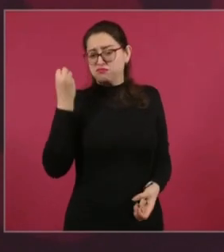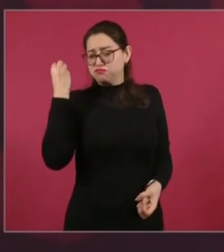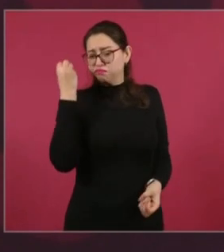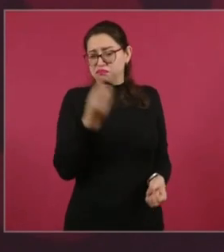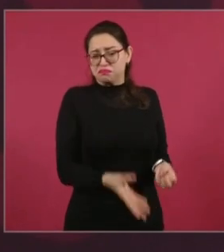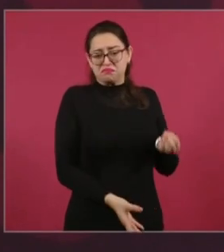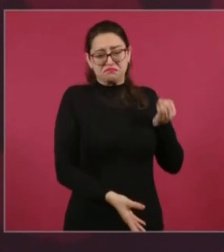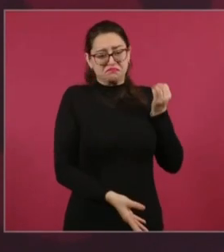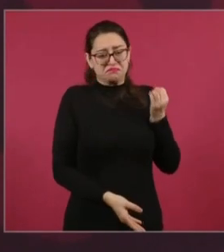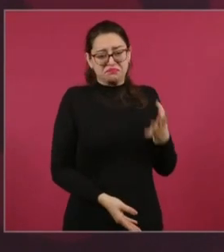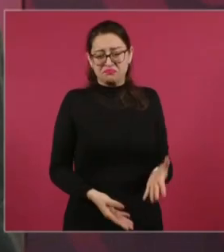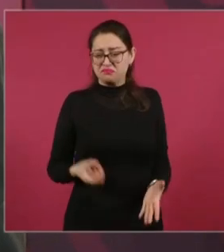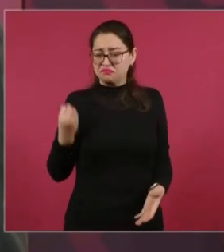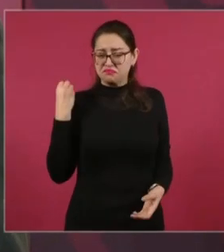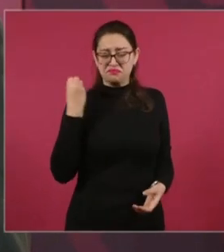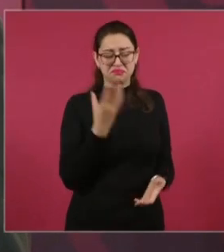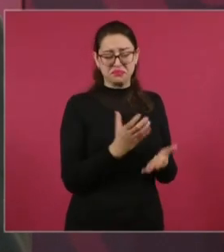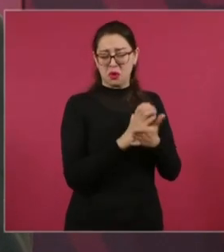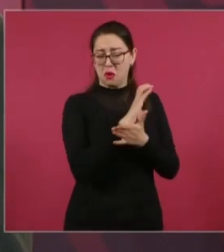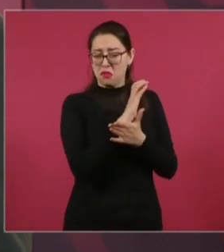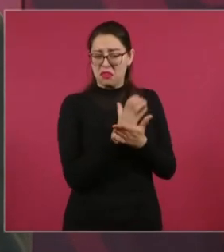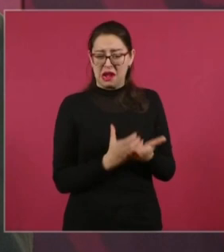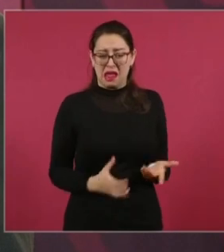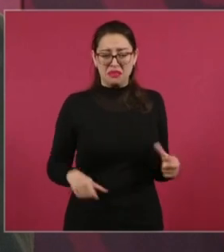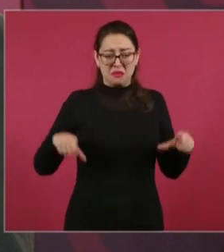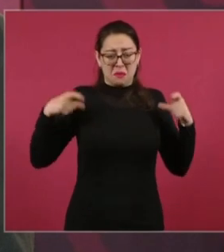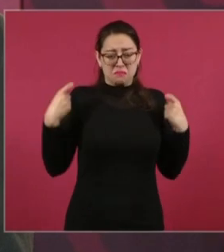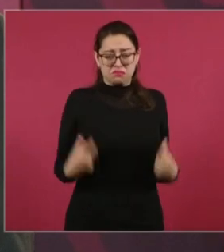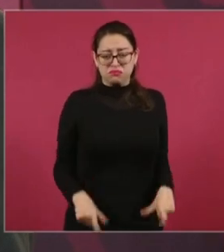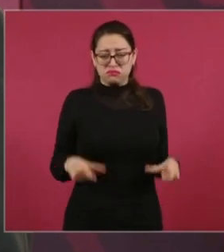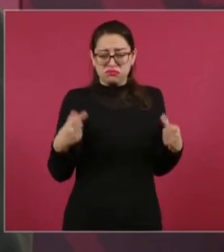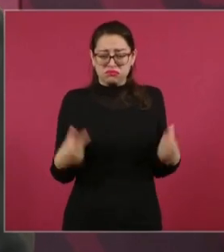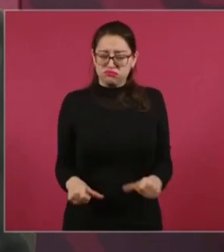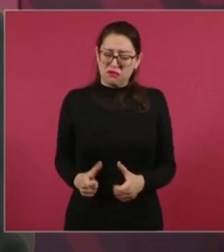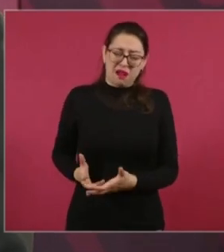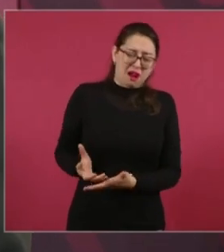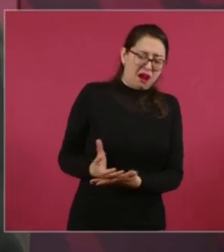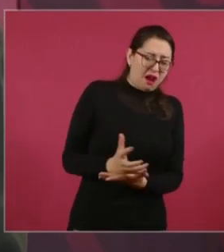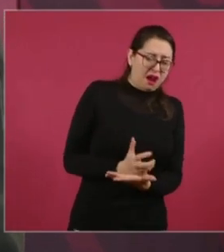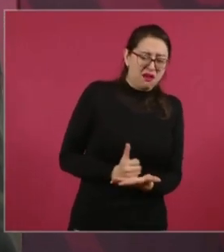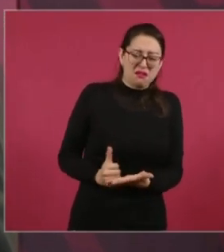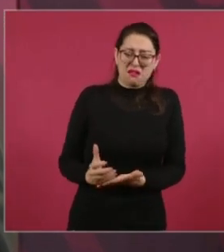contratos jugosísimos, de todo.